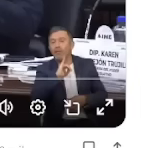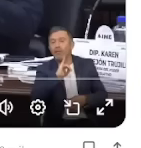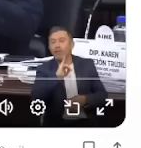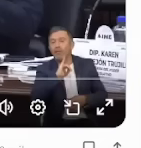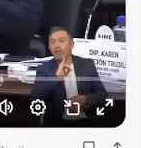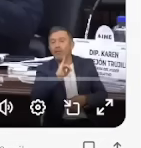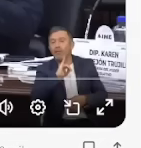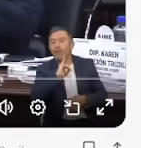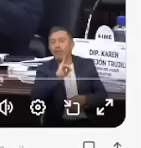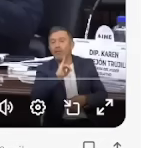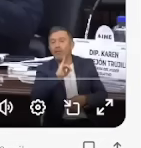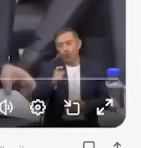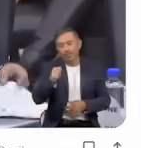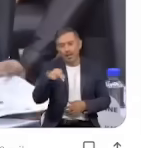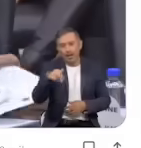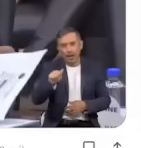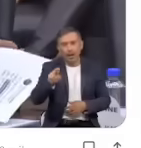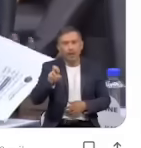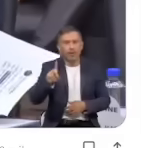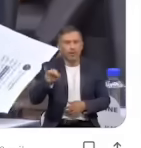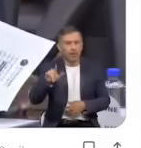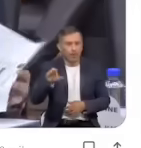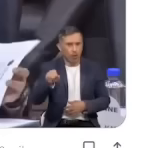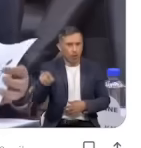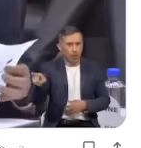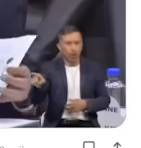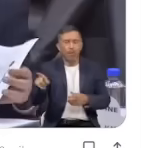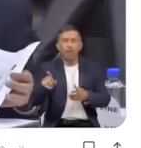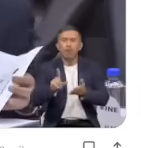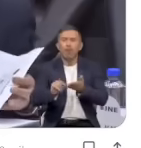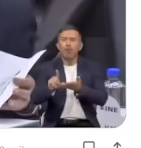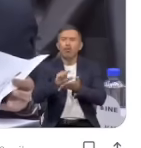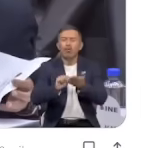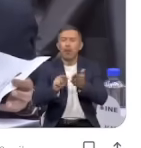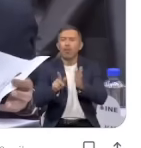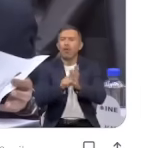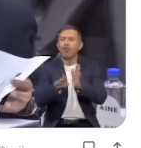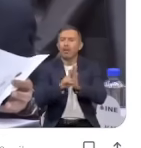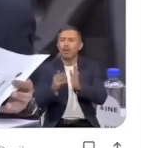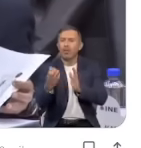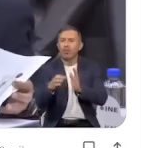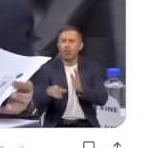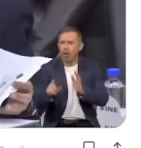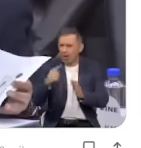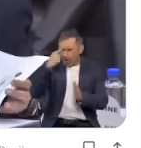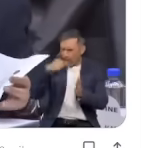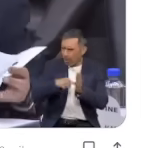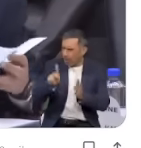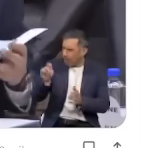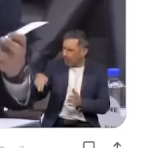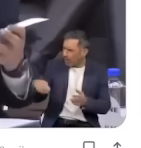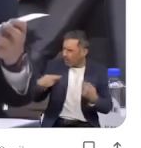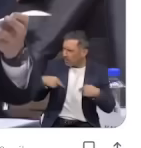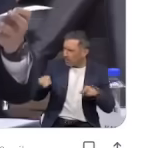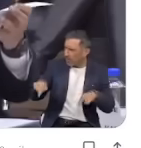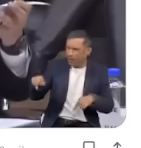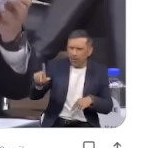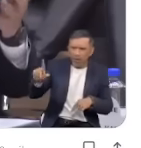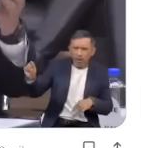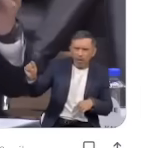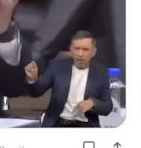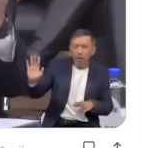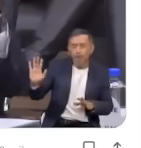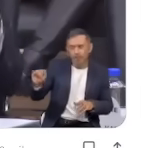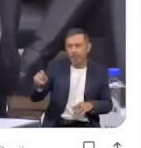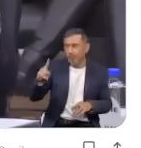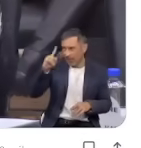esto le dijo Mario yergo y quiero aprovechar creo que ya se fue el representante de Acción Nacional Aquí está para